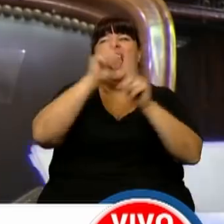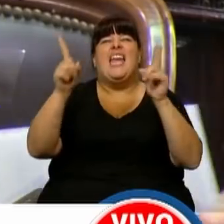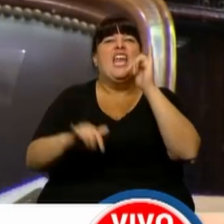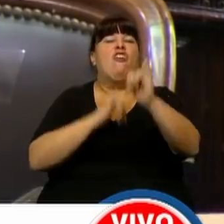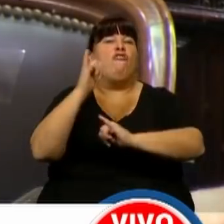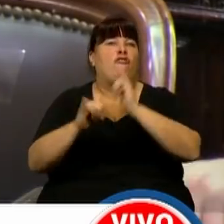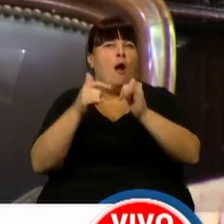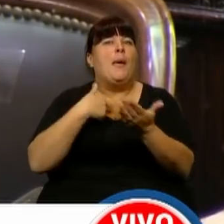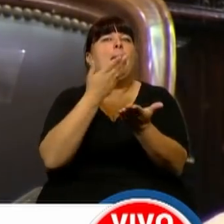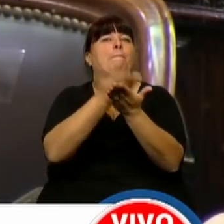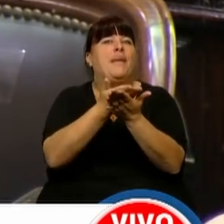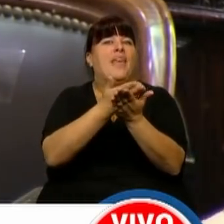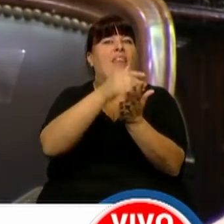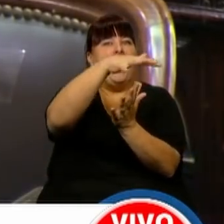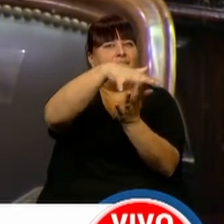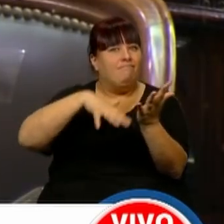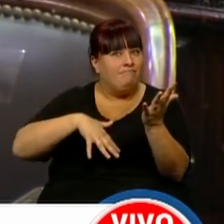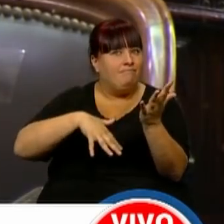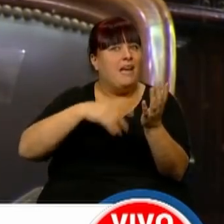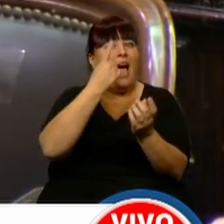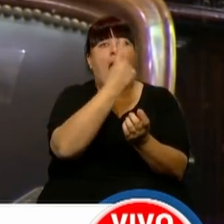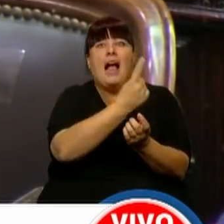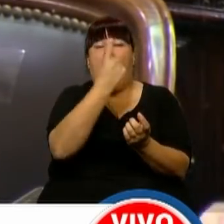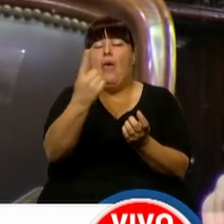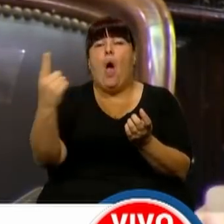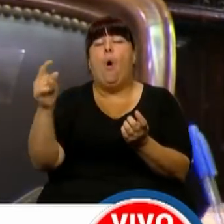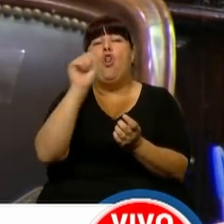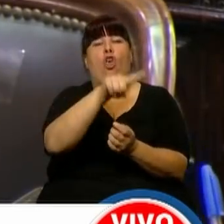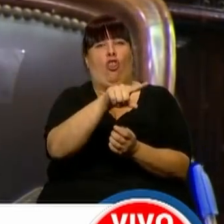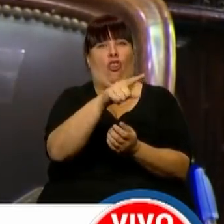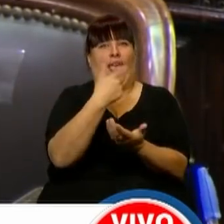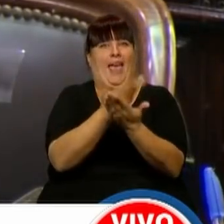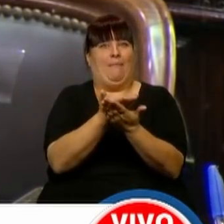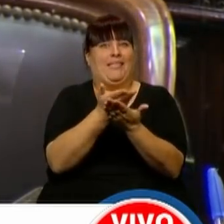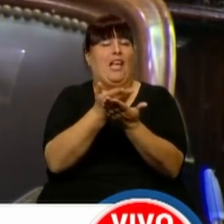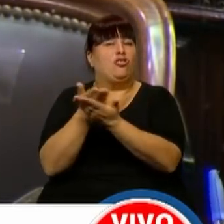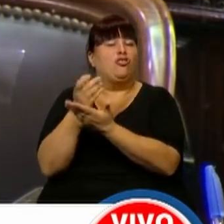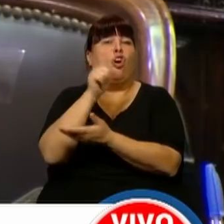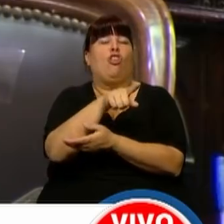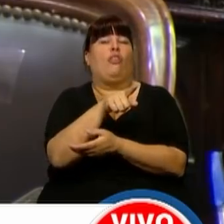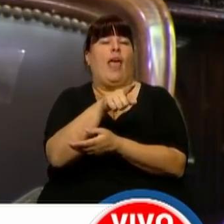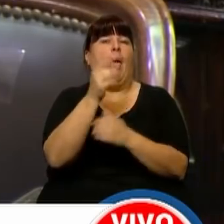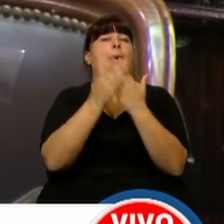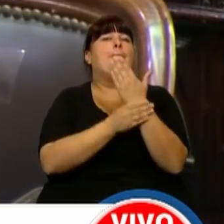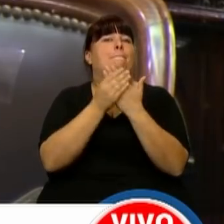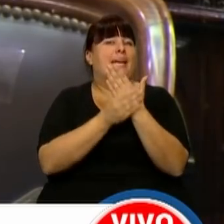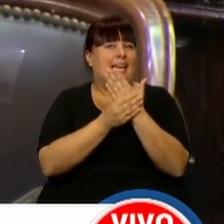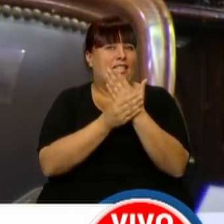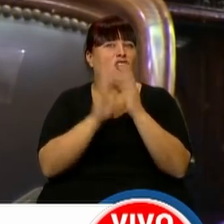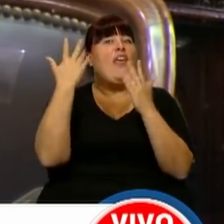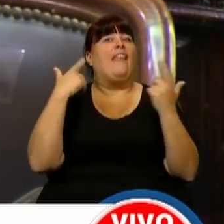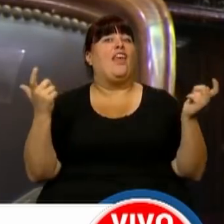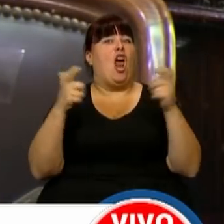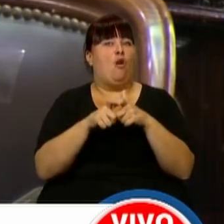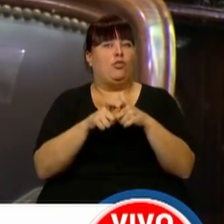los informes que solicitamos por escrito en cada una de las presentaciones que hicieron los ministros en la